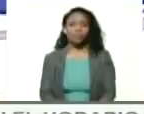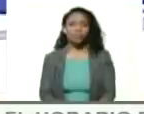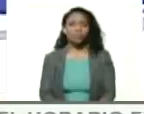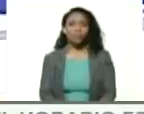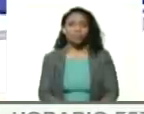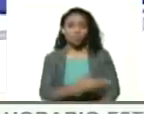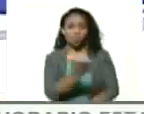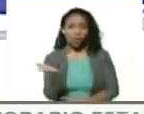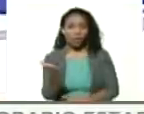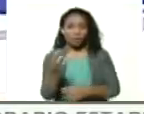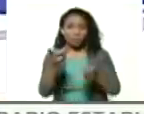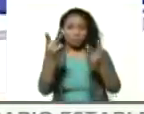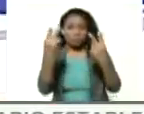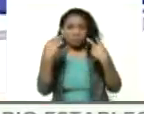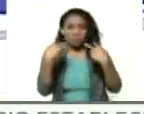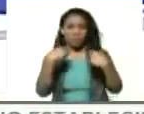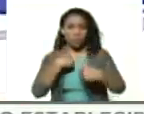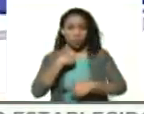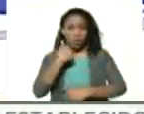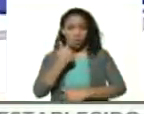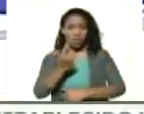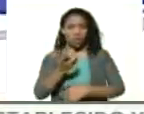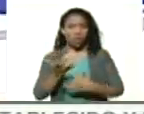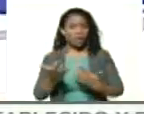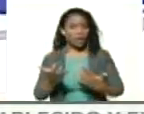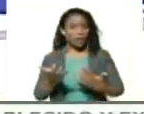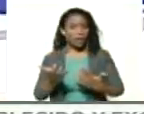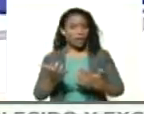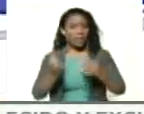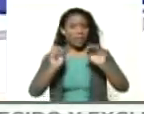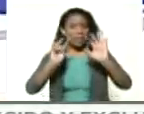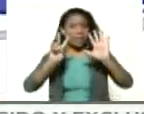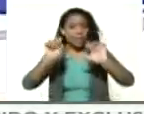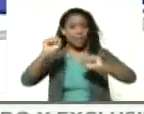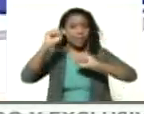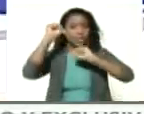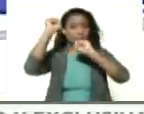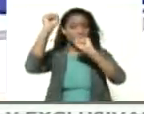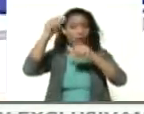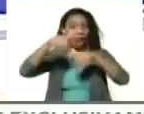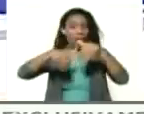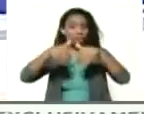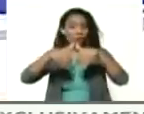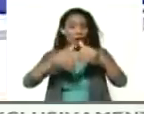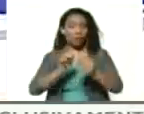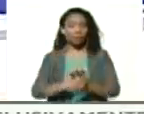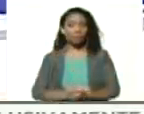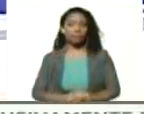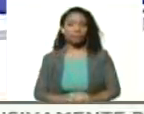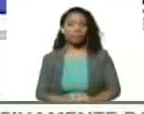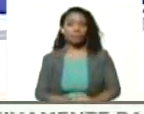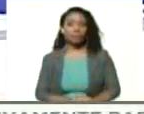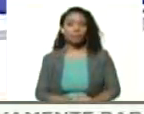Fíjense ustedes, luego de 7 victorias electorales